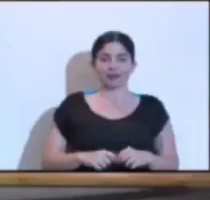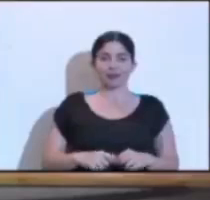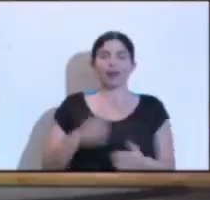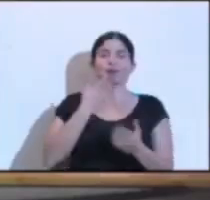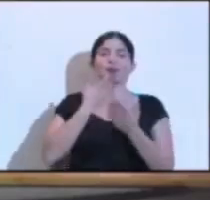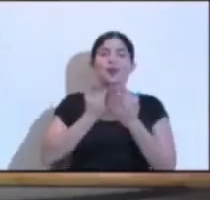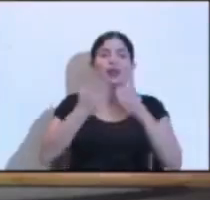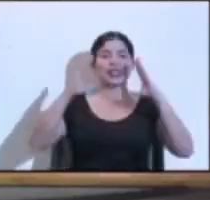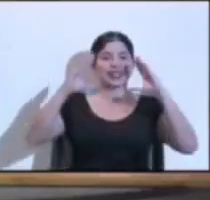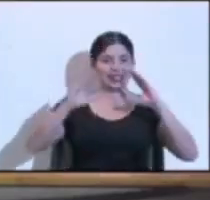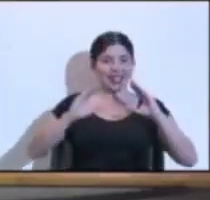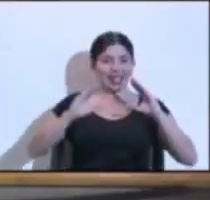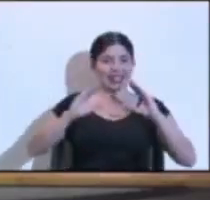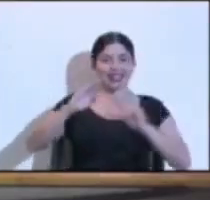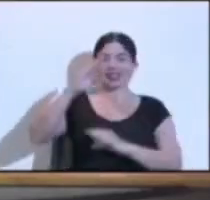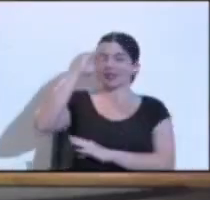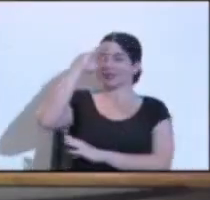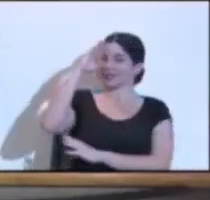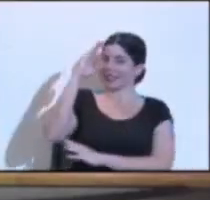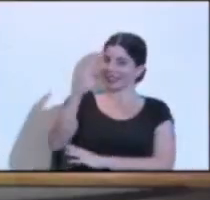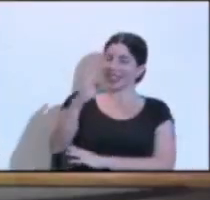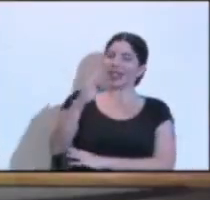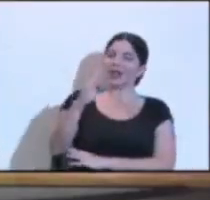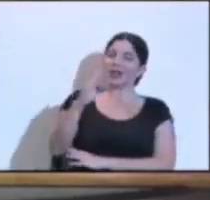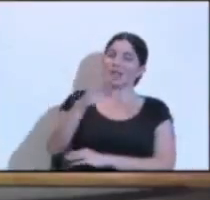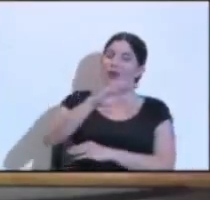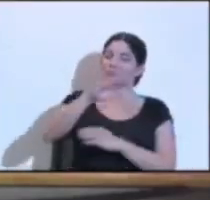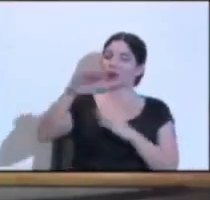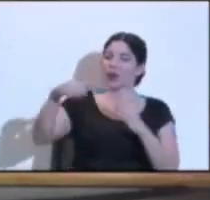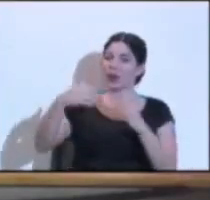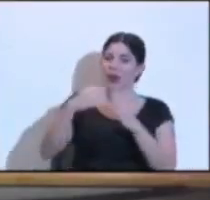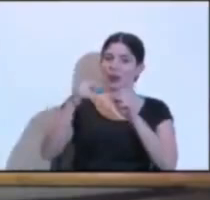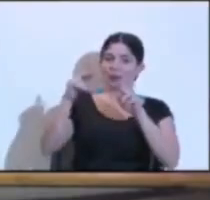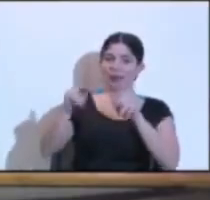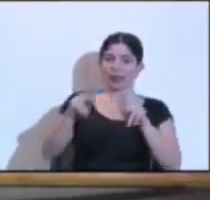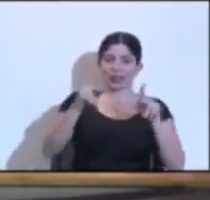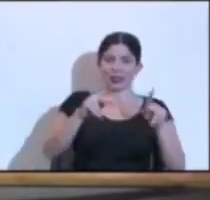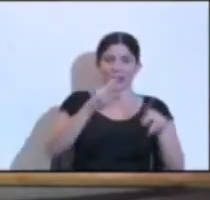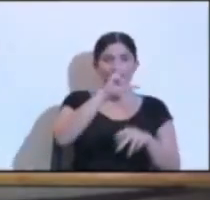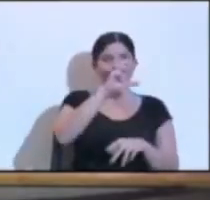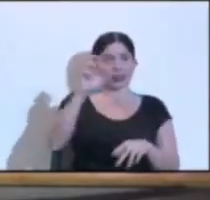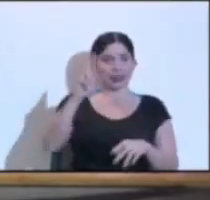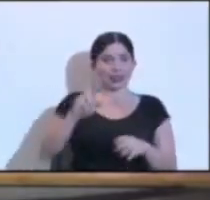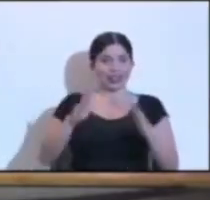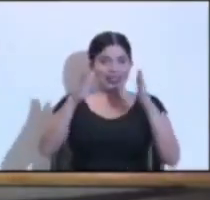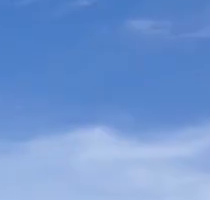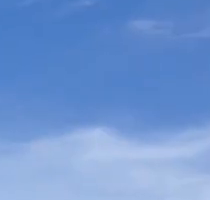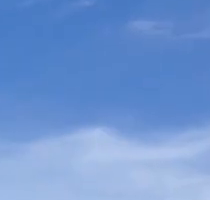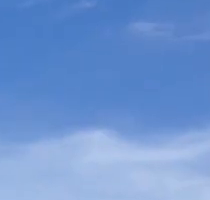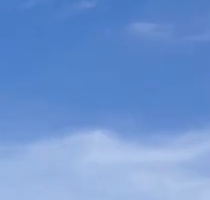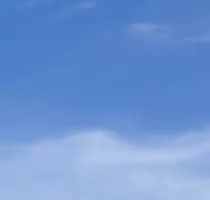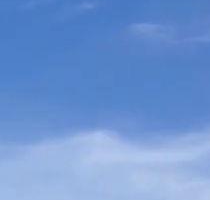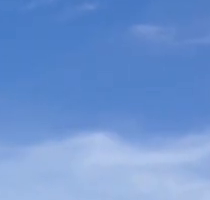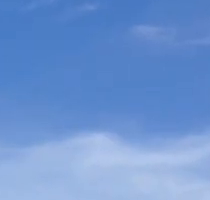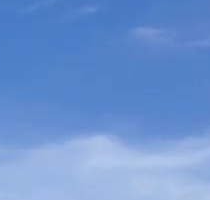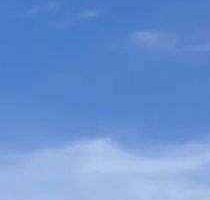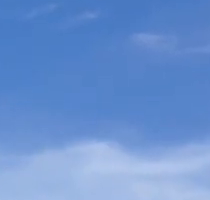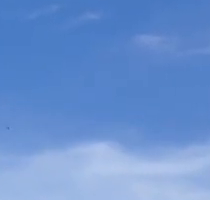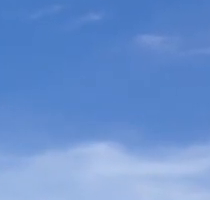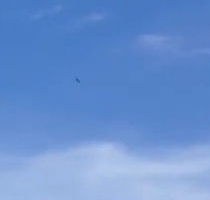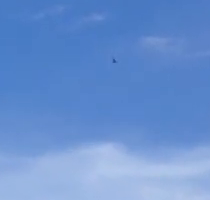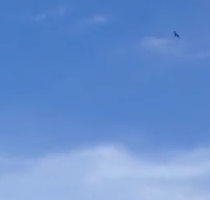a partir de este primero de diciembre los costarricenses que deseen ingresar a los comercios y asistir a